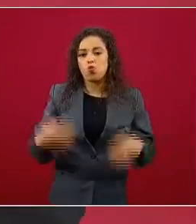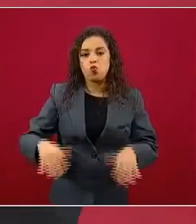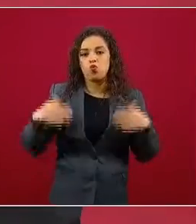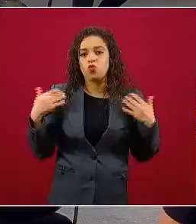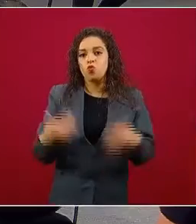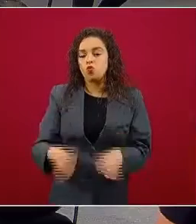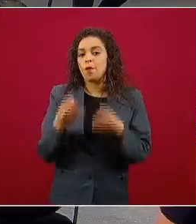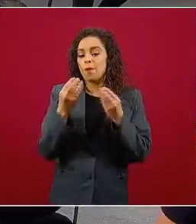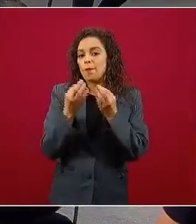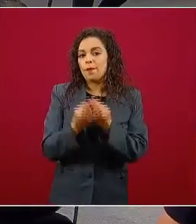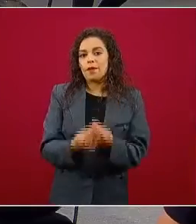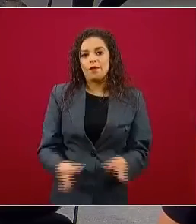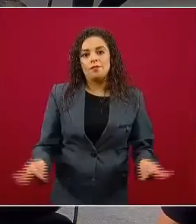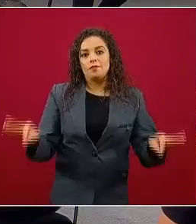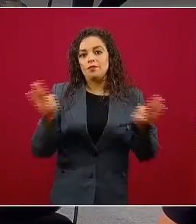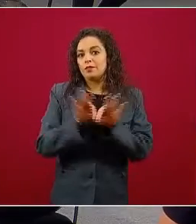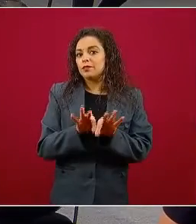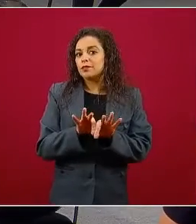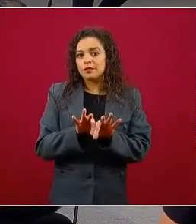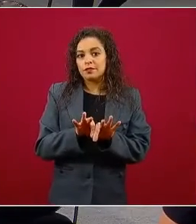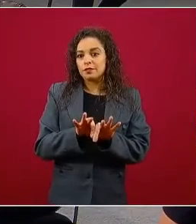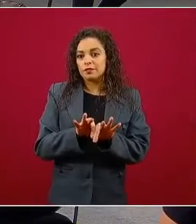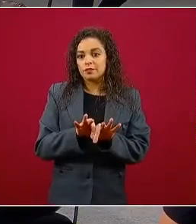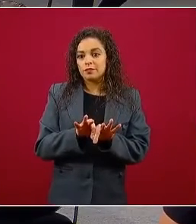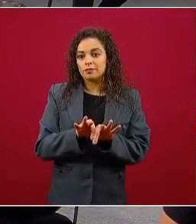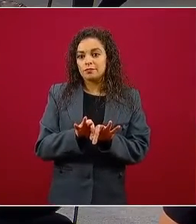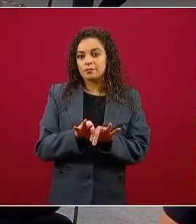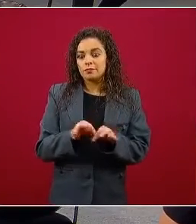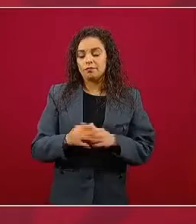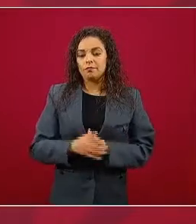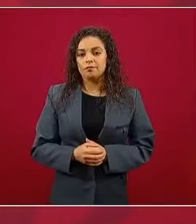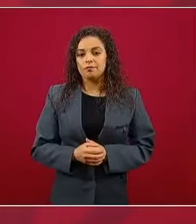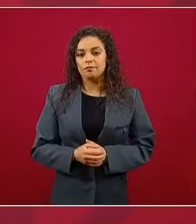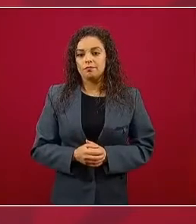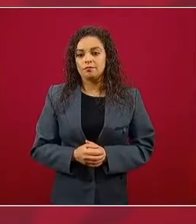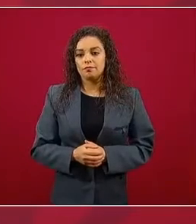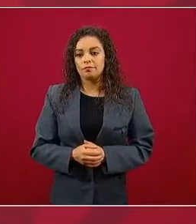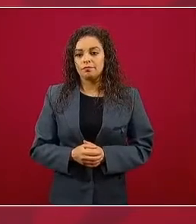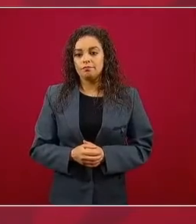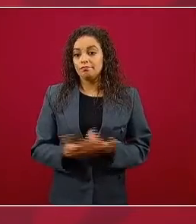porque teóricamente se resolvió